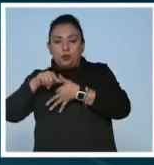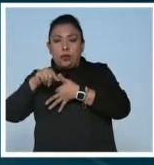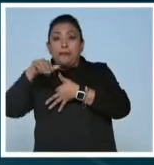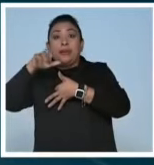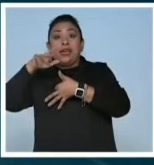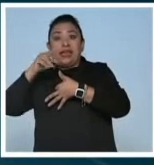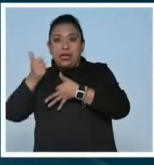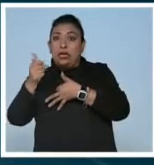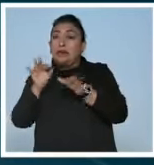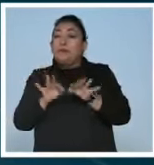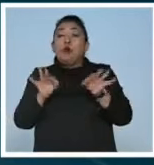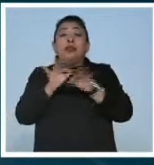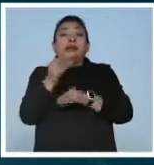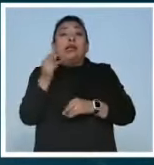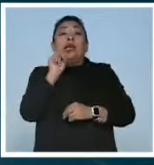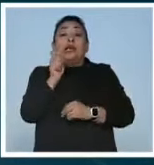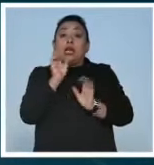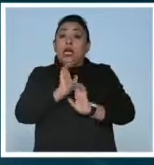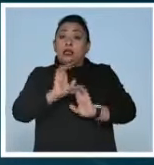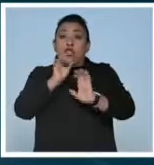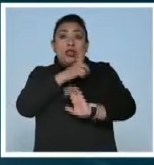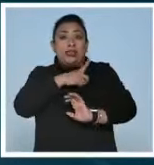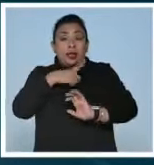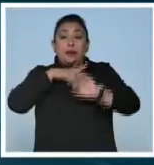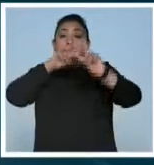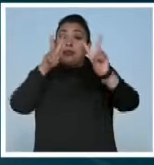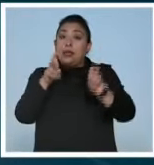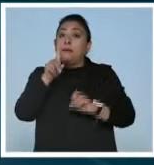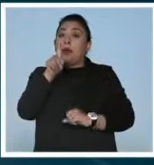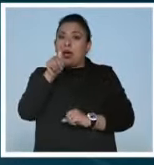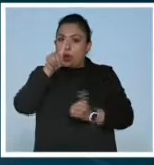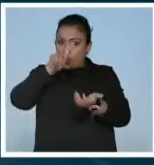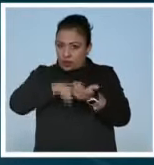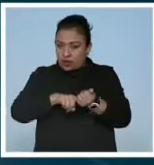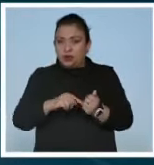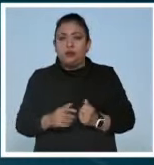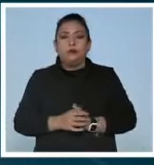requisito indispensable era que las canciones tenían que abordar el tema del agua.